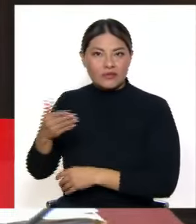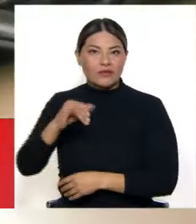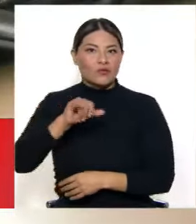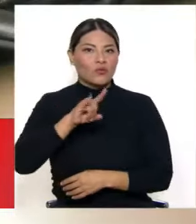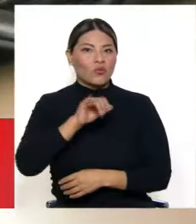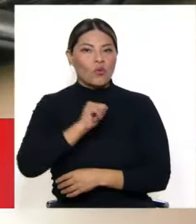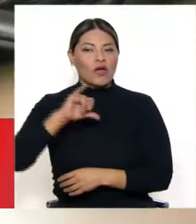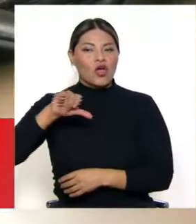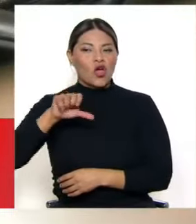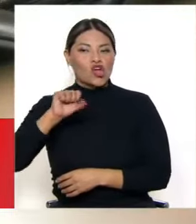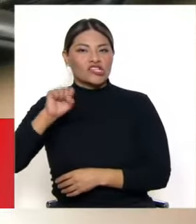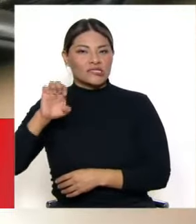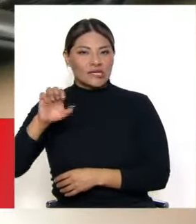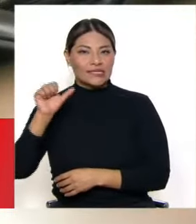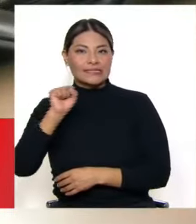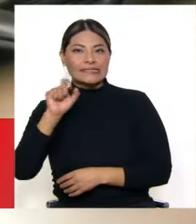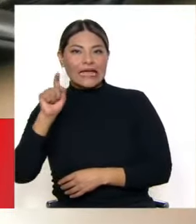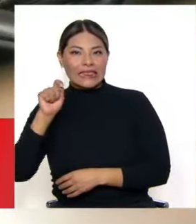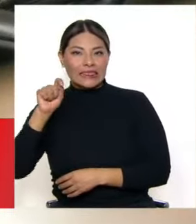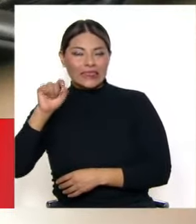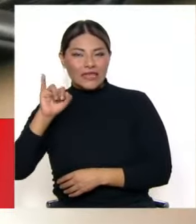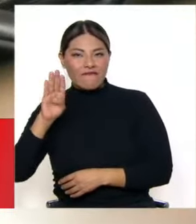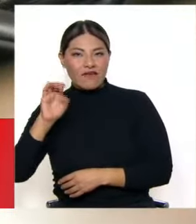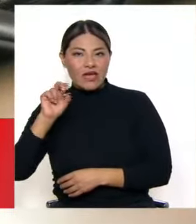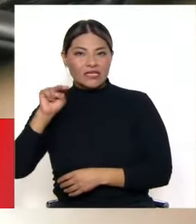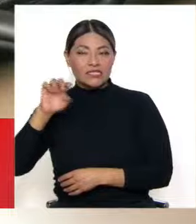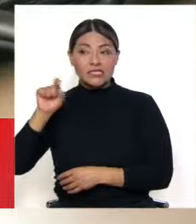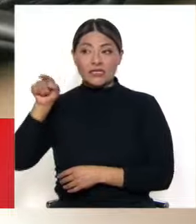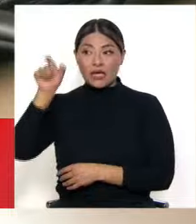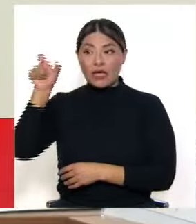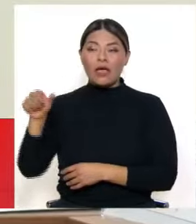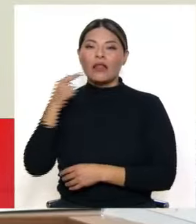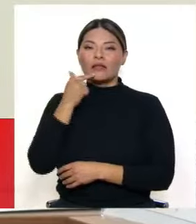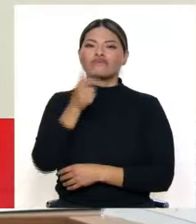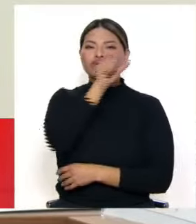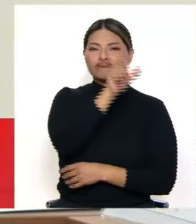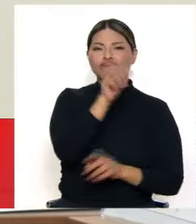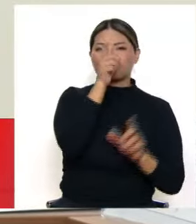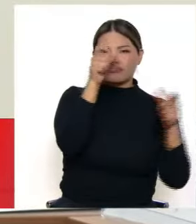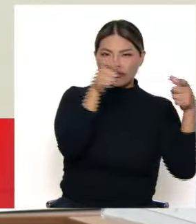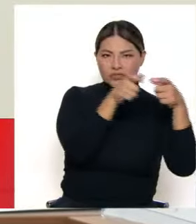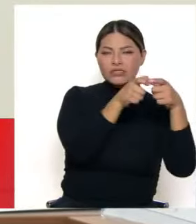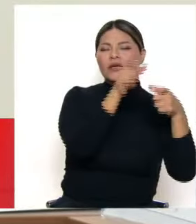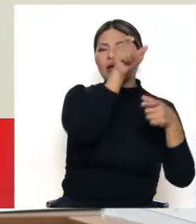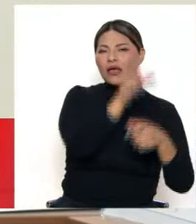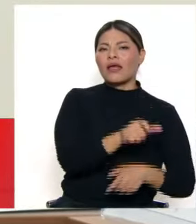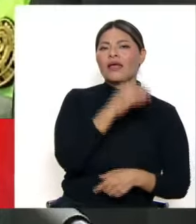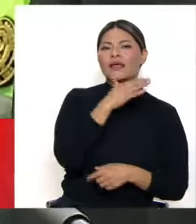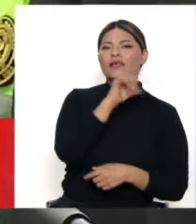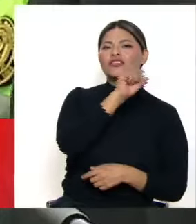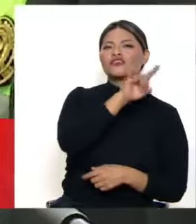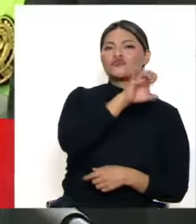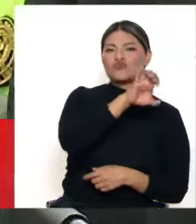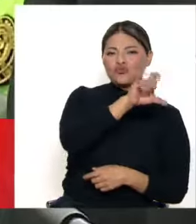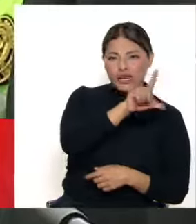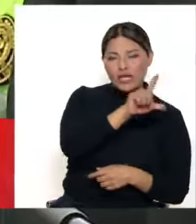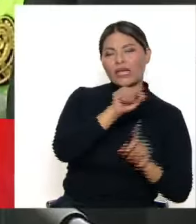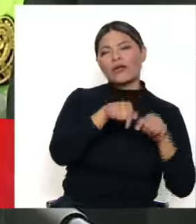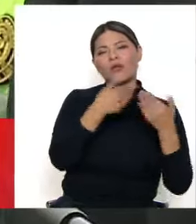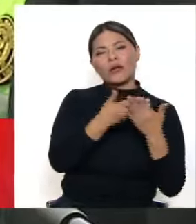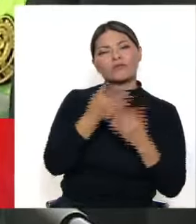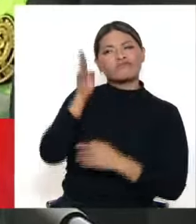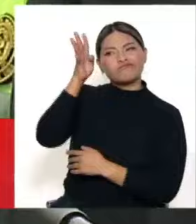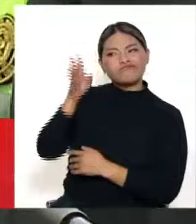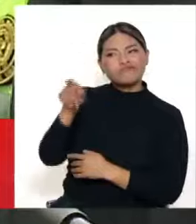santibáñez la moción fue impulsada por la congresista susel paredes y propone que el titular del mininter de cuenta de